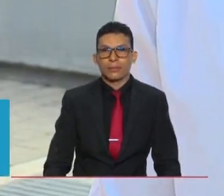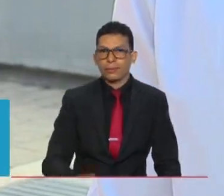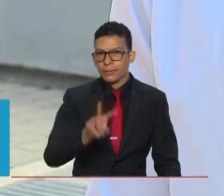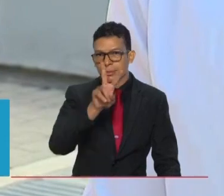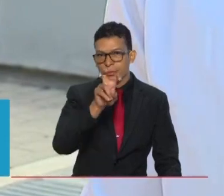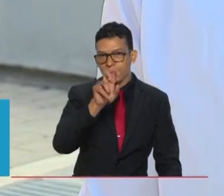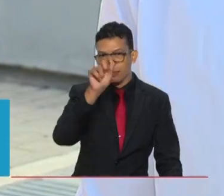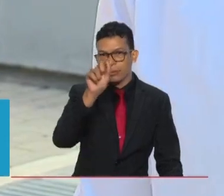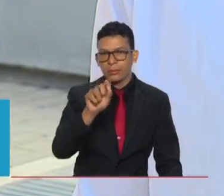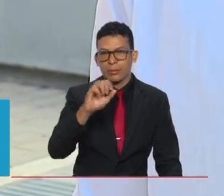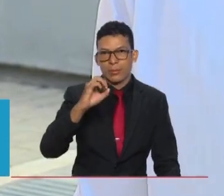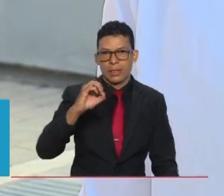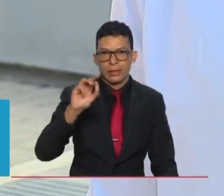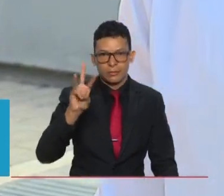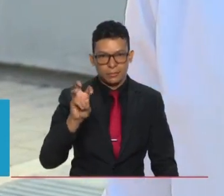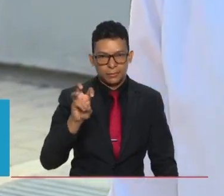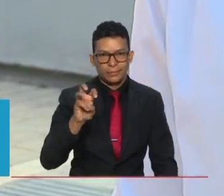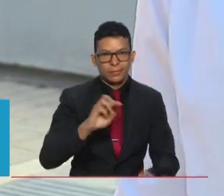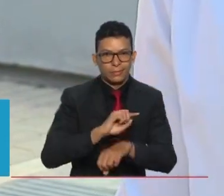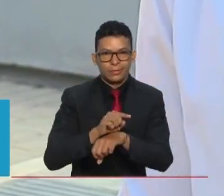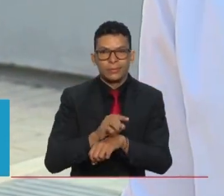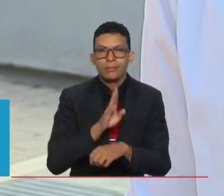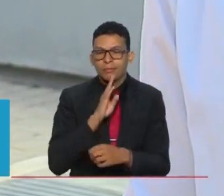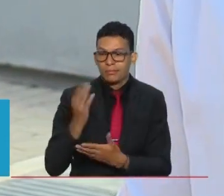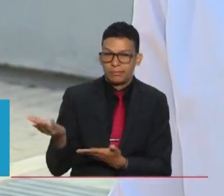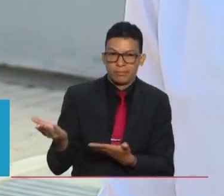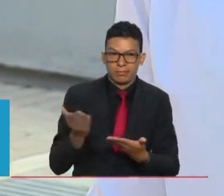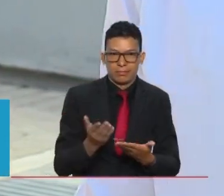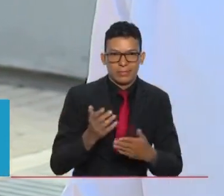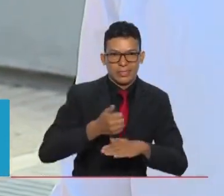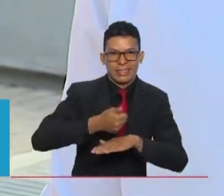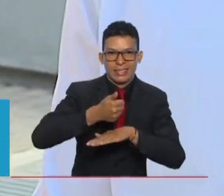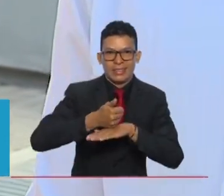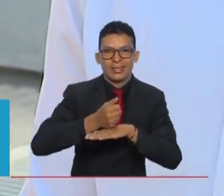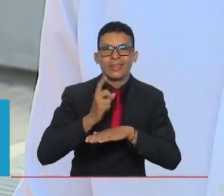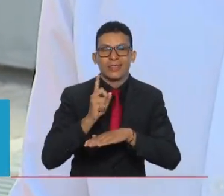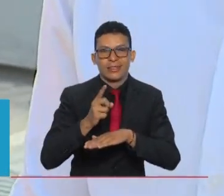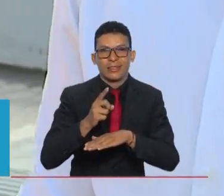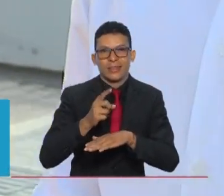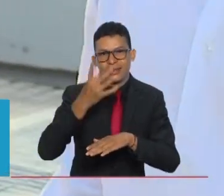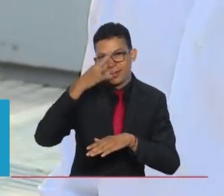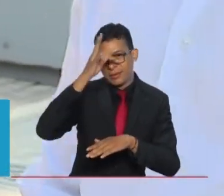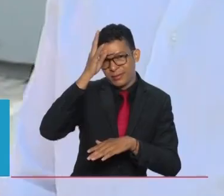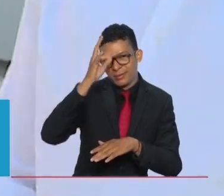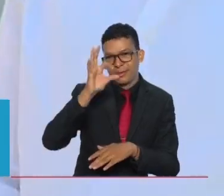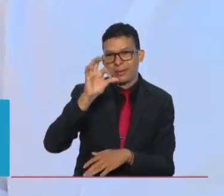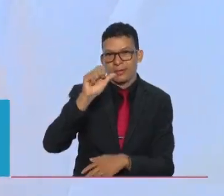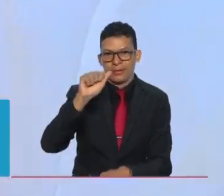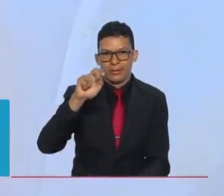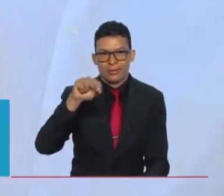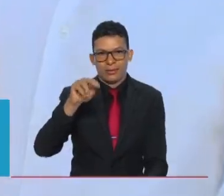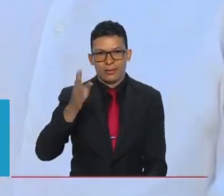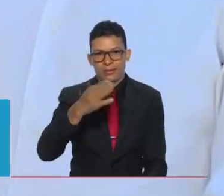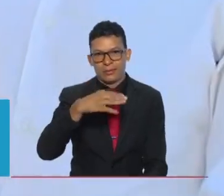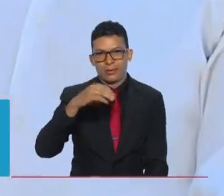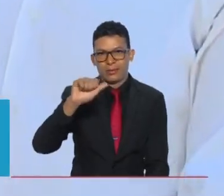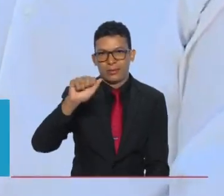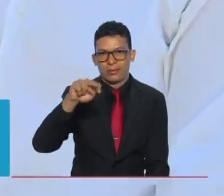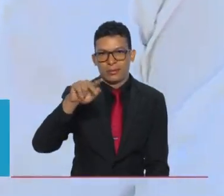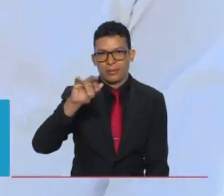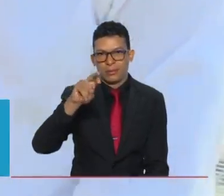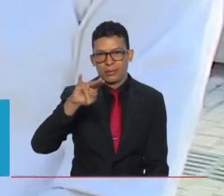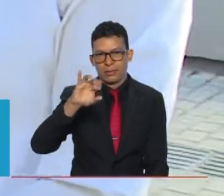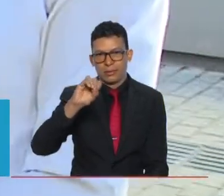Siete de la mañana, 8 minutos y nos acompaña el director, el gerente del Hospital San Antonio, Mauricio Saldarriaga.